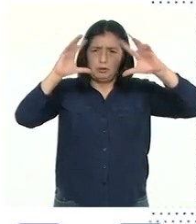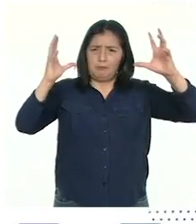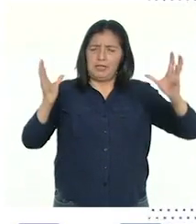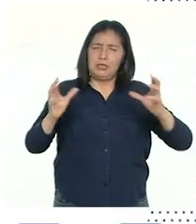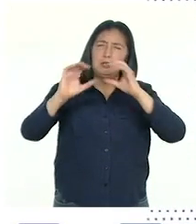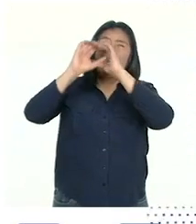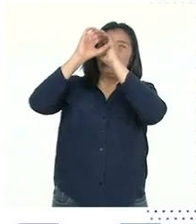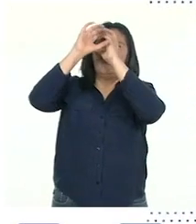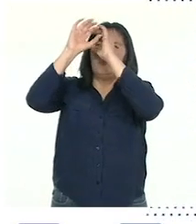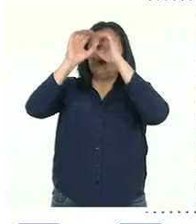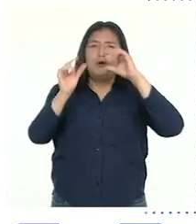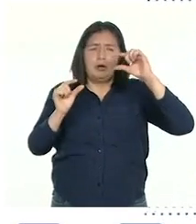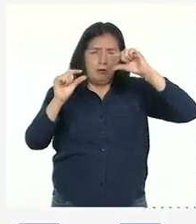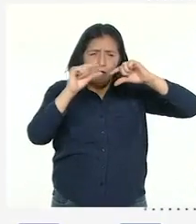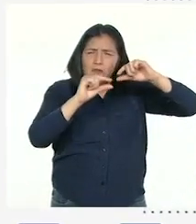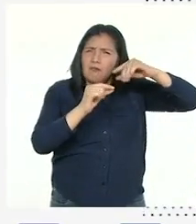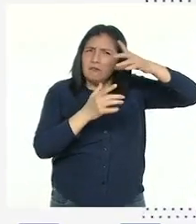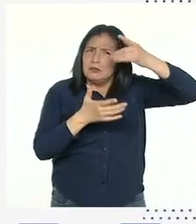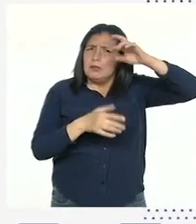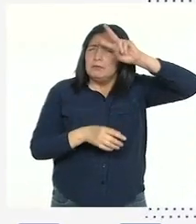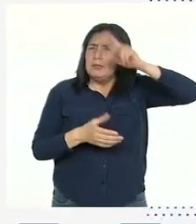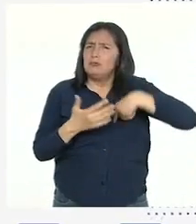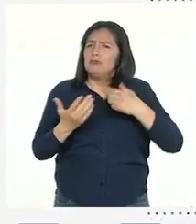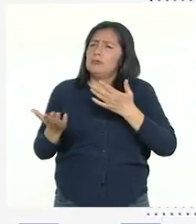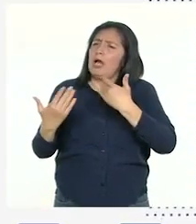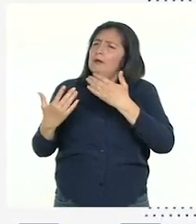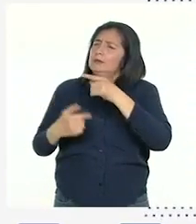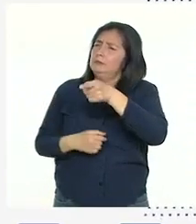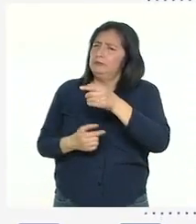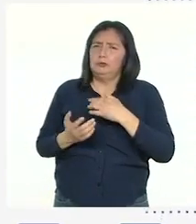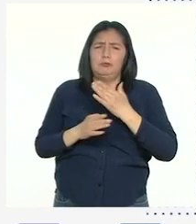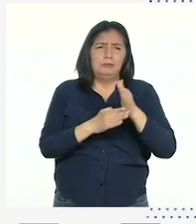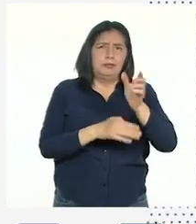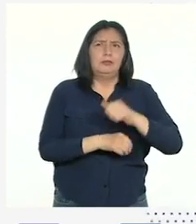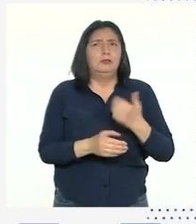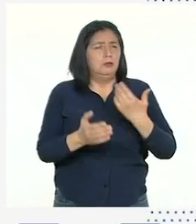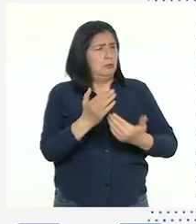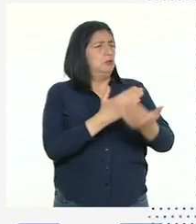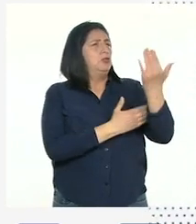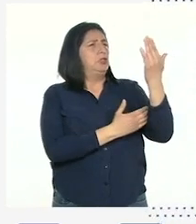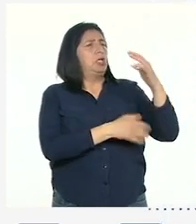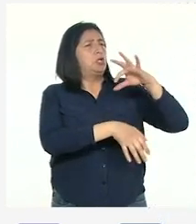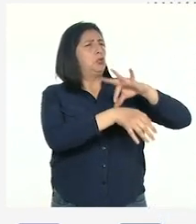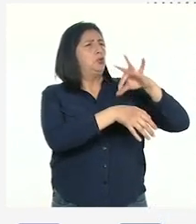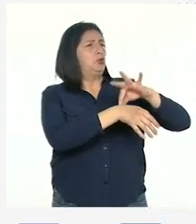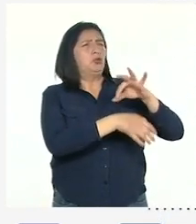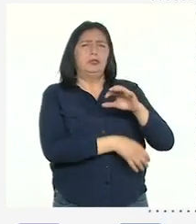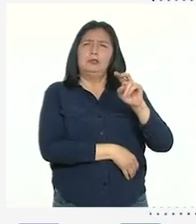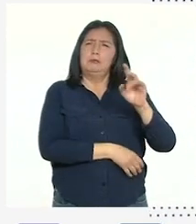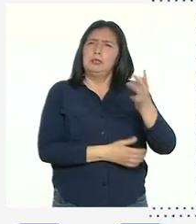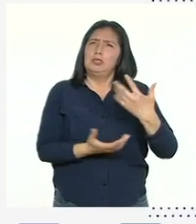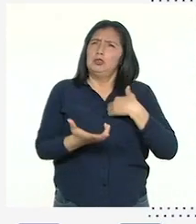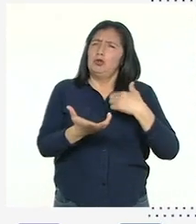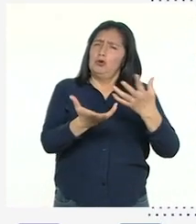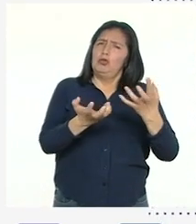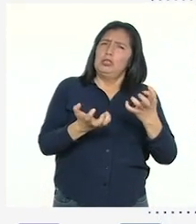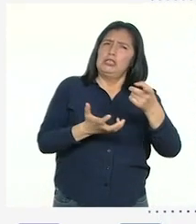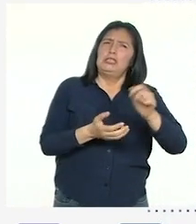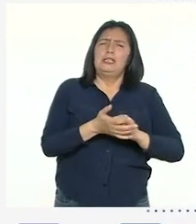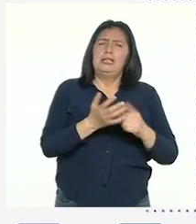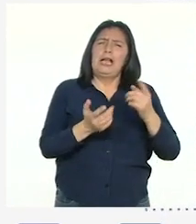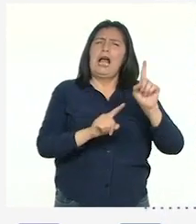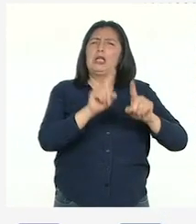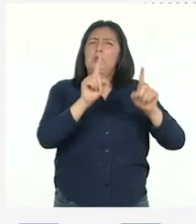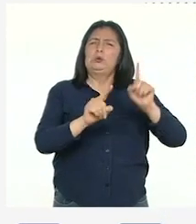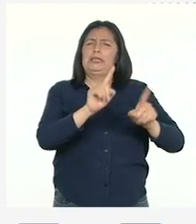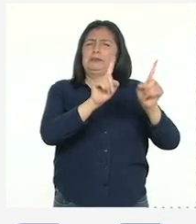Perú, y quisiera compartir con ustedes mi entrevista. Buen día, doctor Novar Baella. Quisiera hacerle